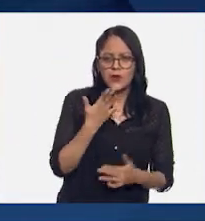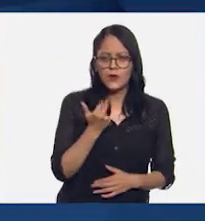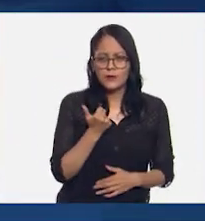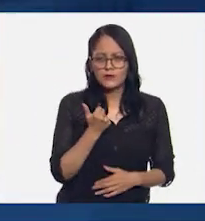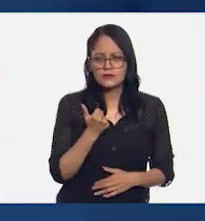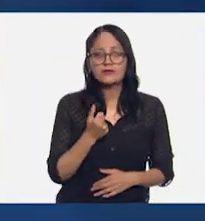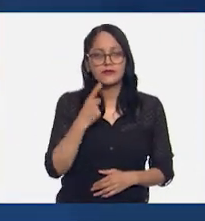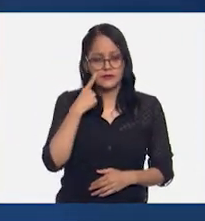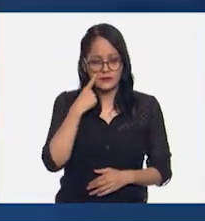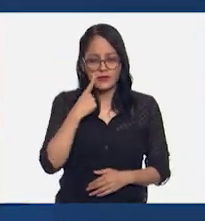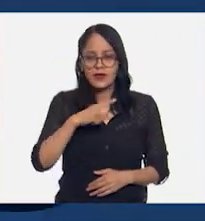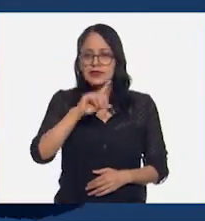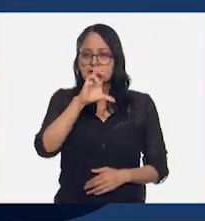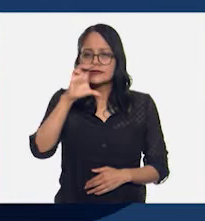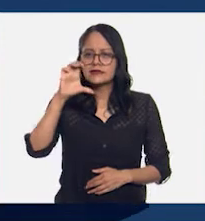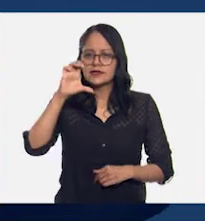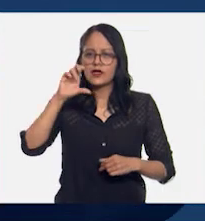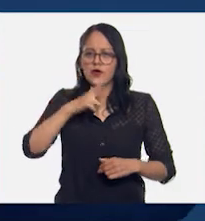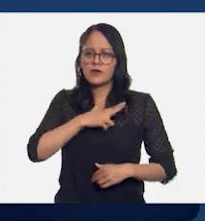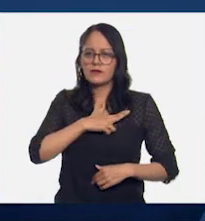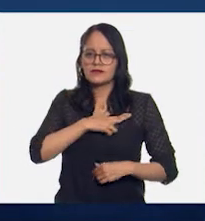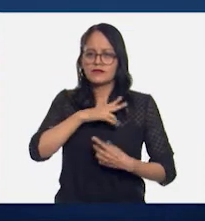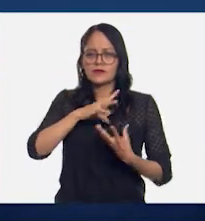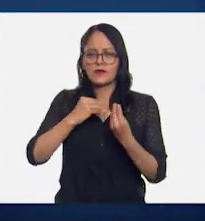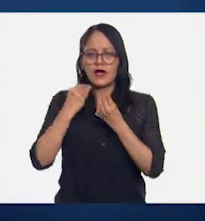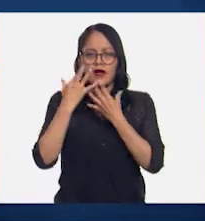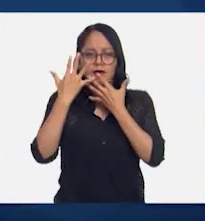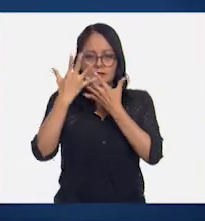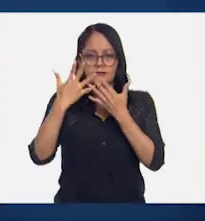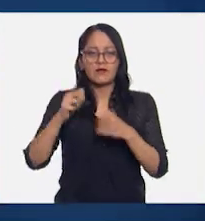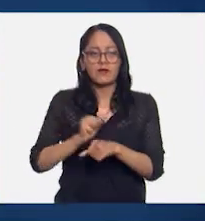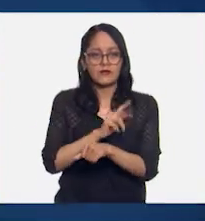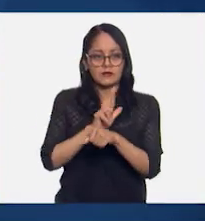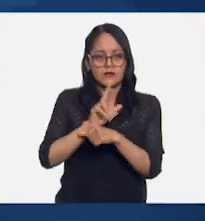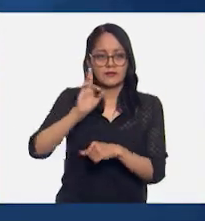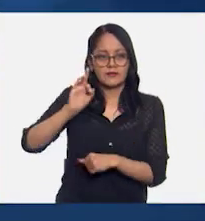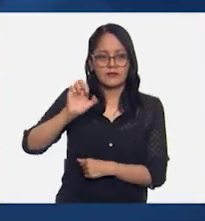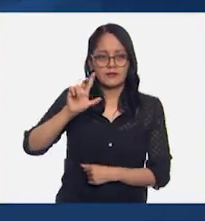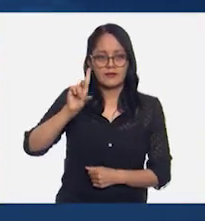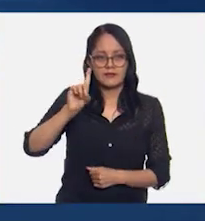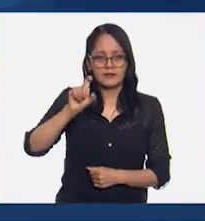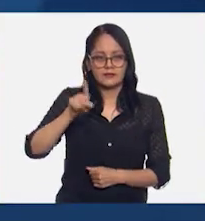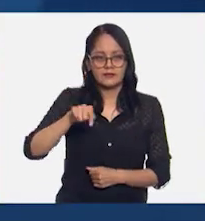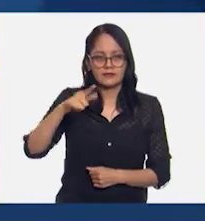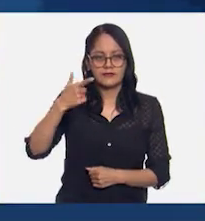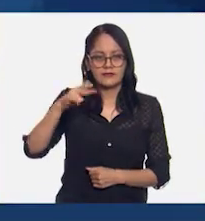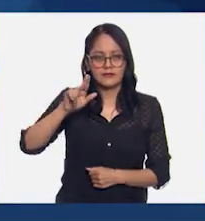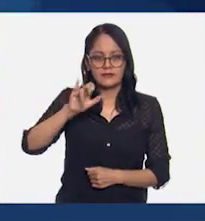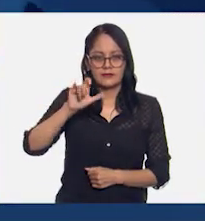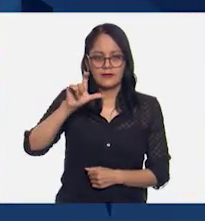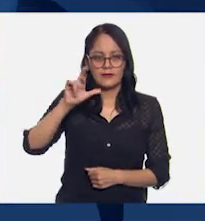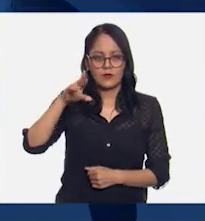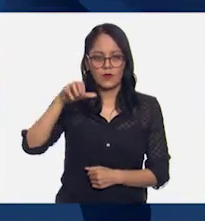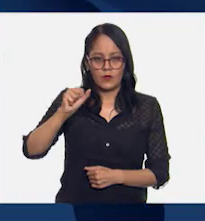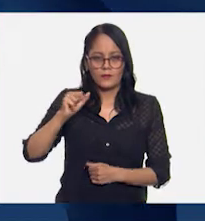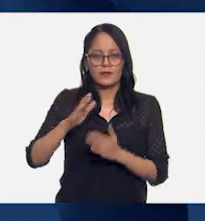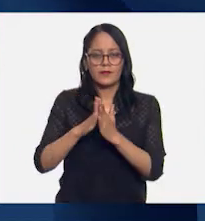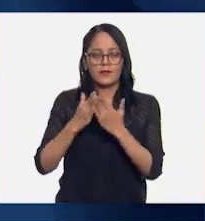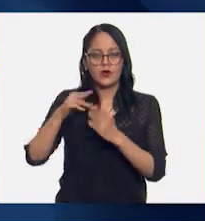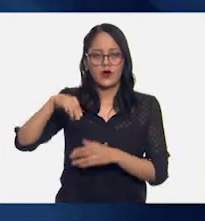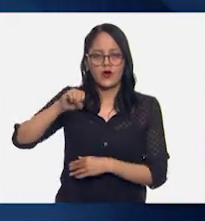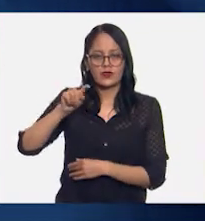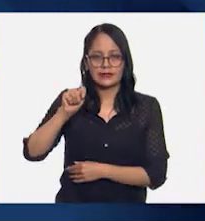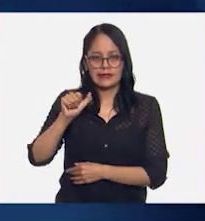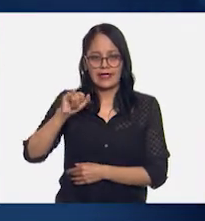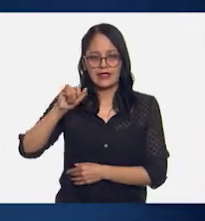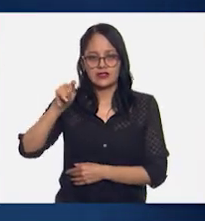herido. Fernández Guillermo, nota introductoria y selección. Carlos Pellicer, Poesía Moderna, segunda edición, México UNAM